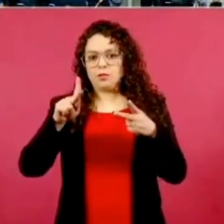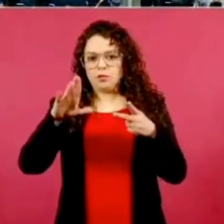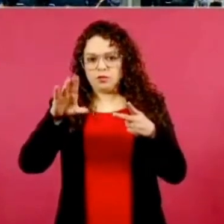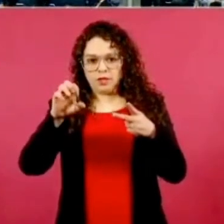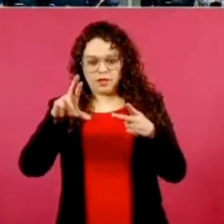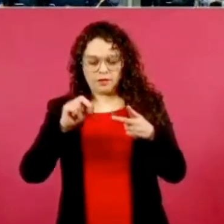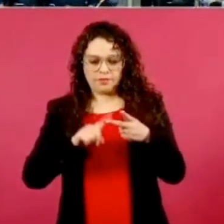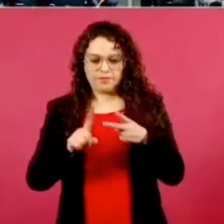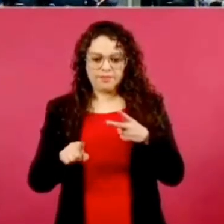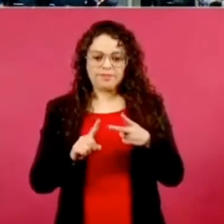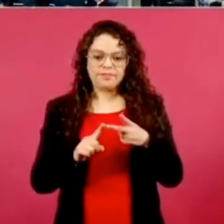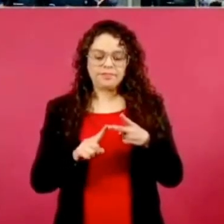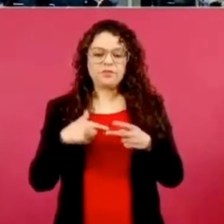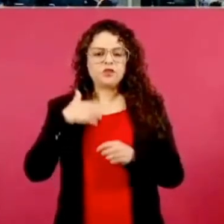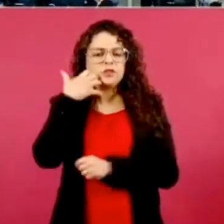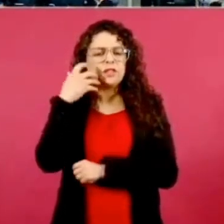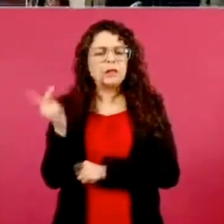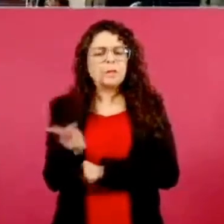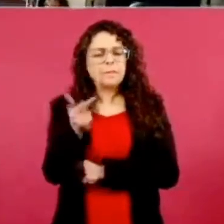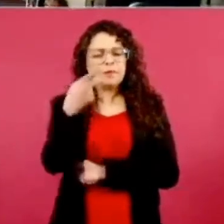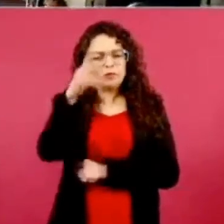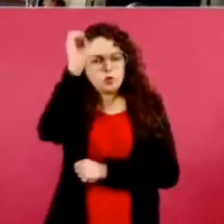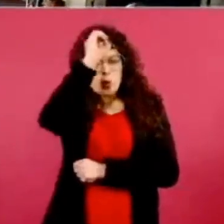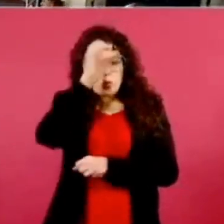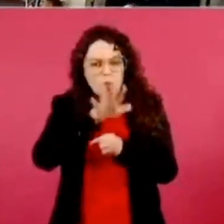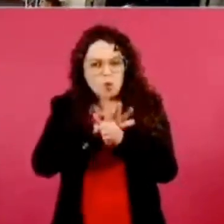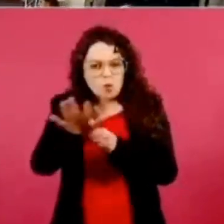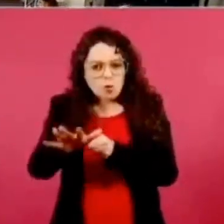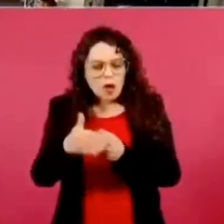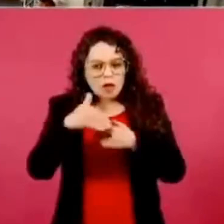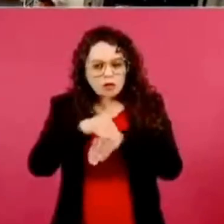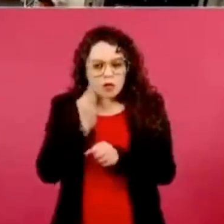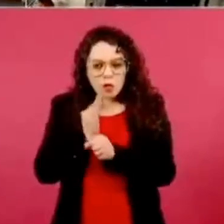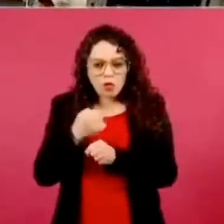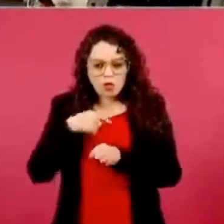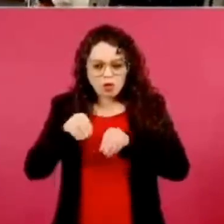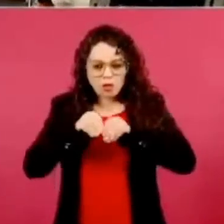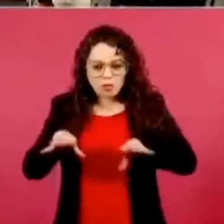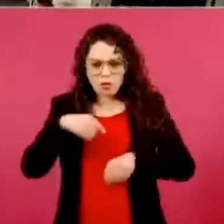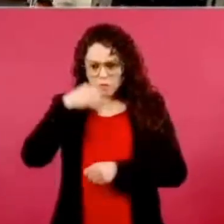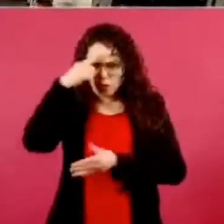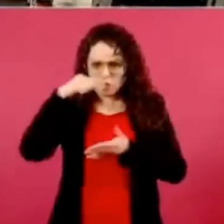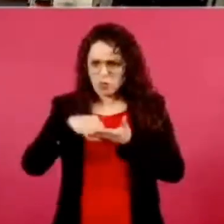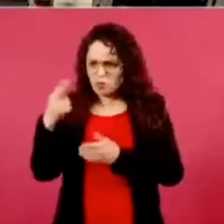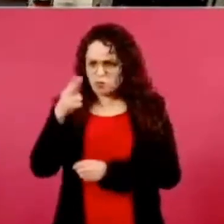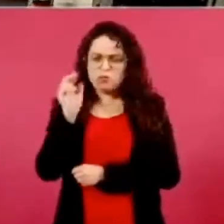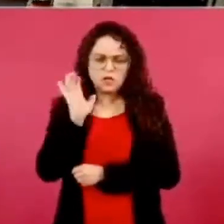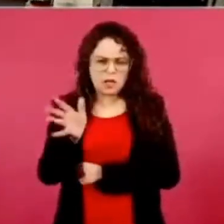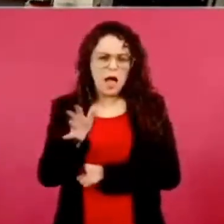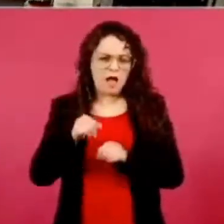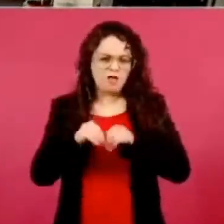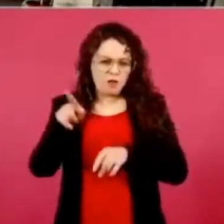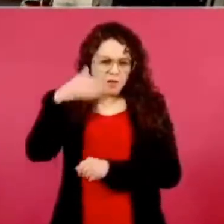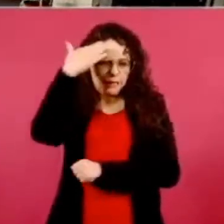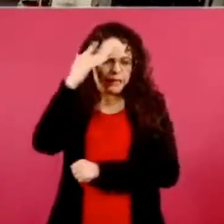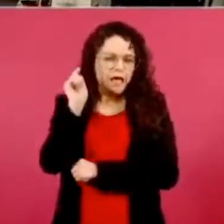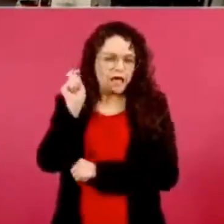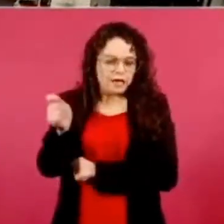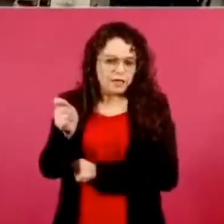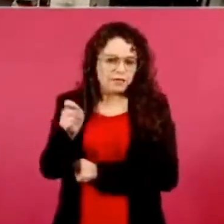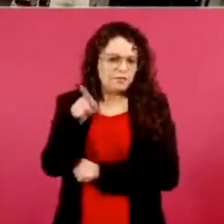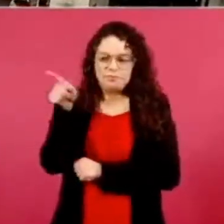Le quiero pedir su opinión acerca de lo que vamos a dar a conocer ahora. Yo supongo que ya tiene algún conocimiento, ya tiene la información, Jesús